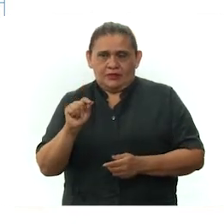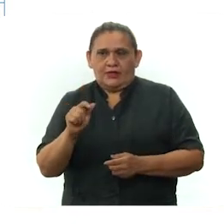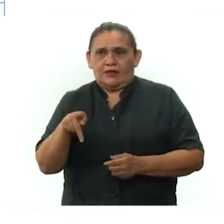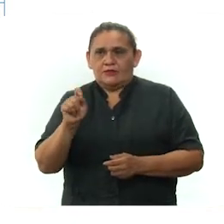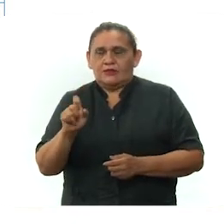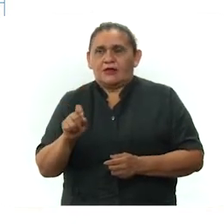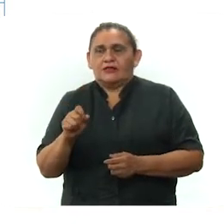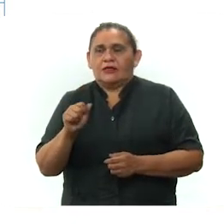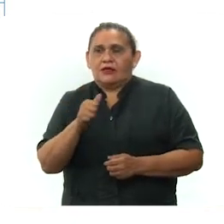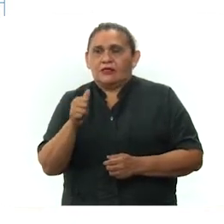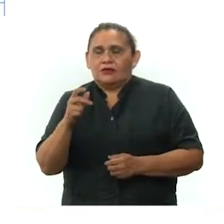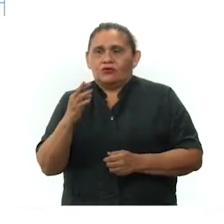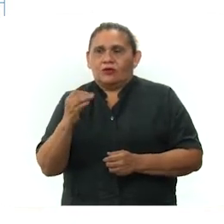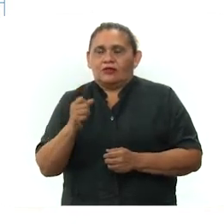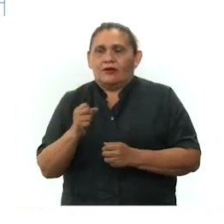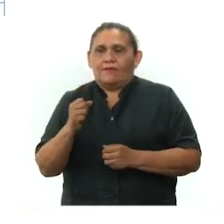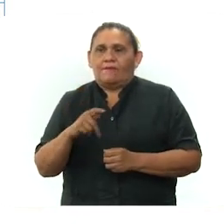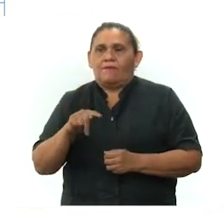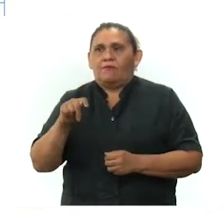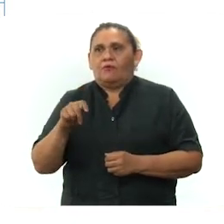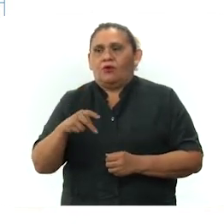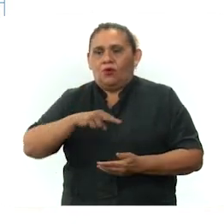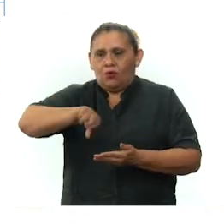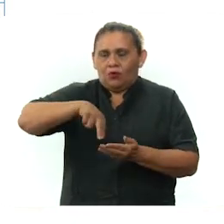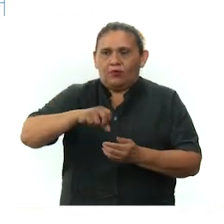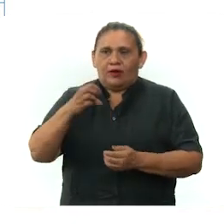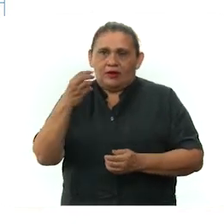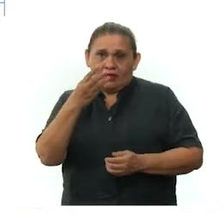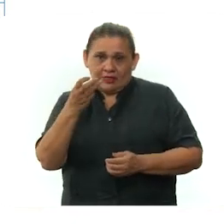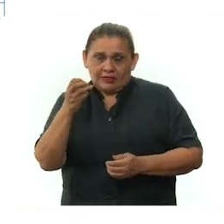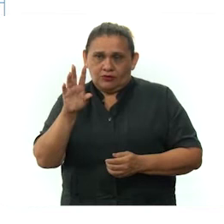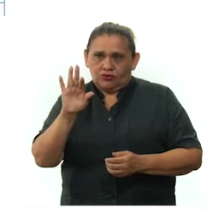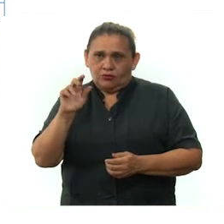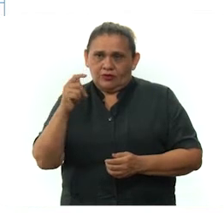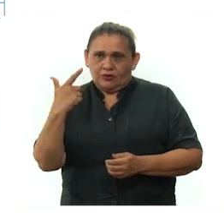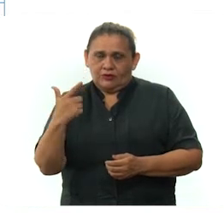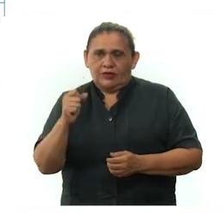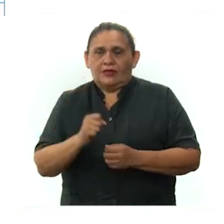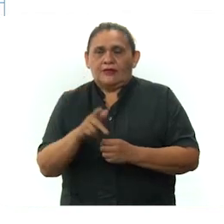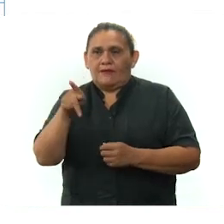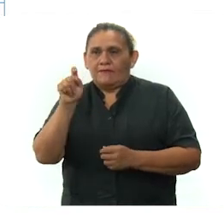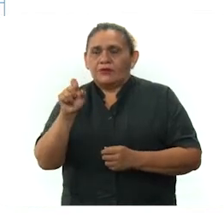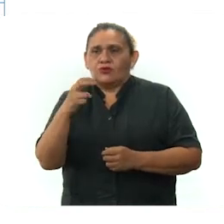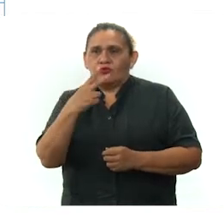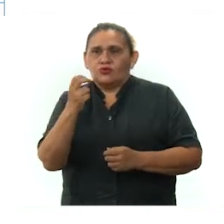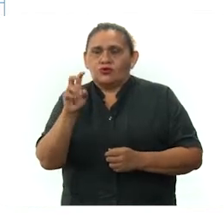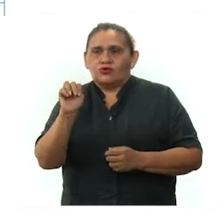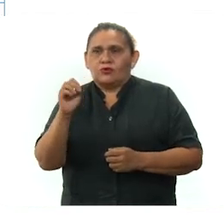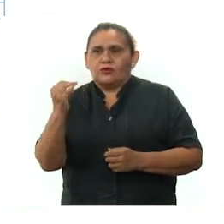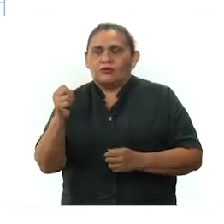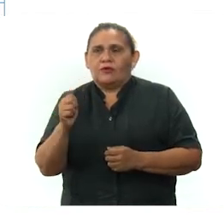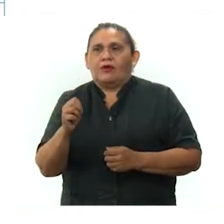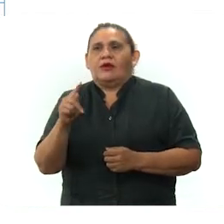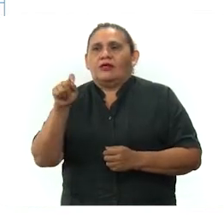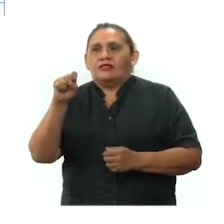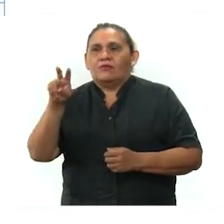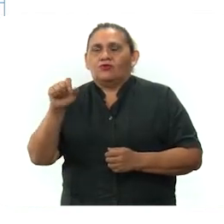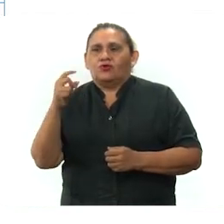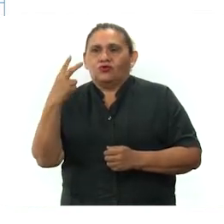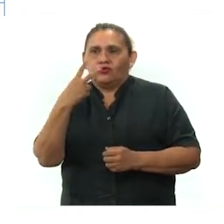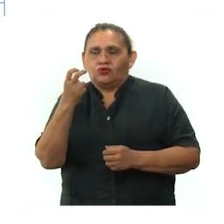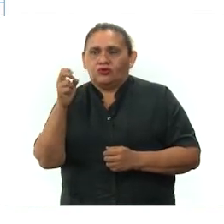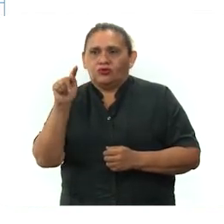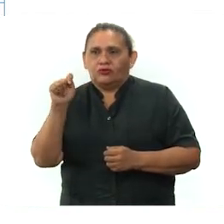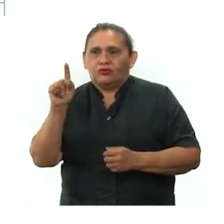Motul 389, Junucmá 357, Peto 299, Temozón 270,